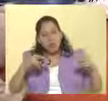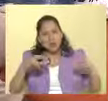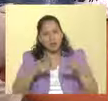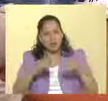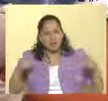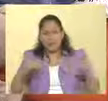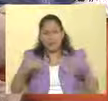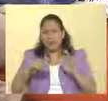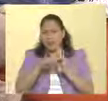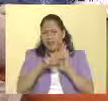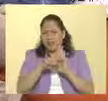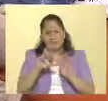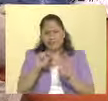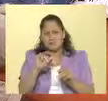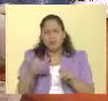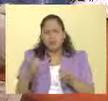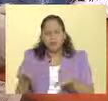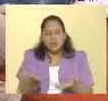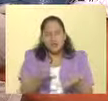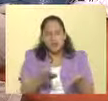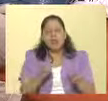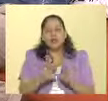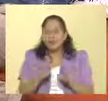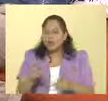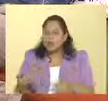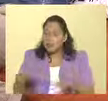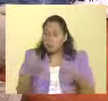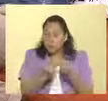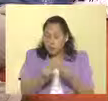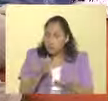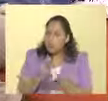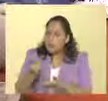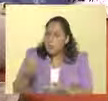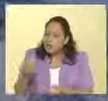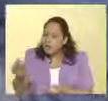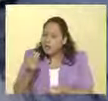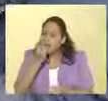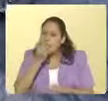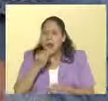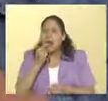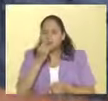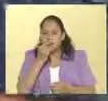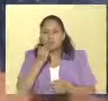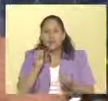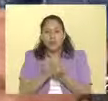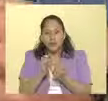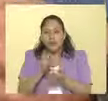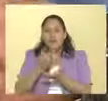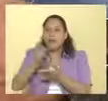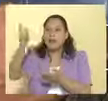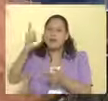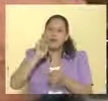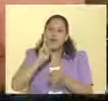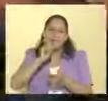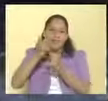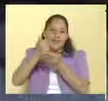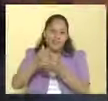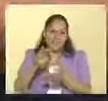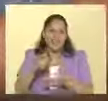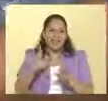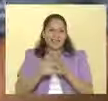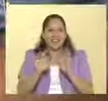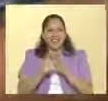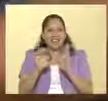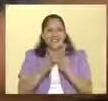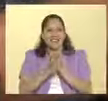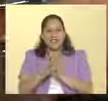algo negativo. Al contrario, les vamos a dar un premio al perrito y al gato. Y también le puedes dar un premio al ayudante. Claro, por supuesto. En este caso, un